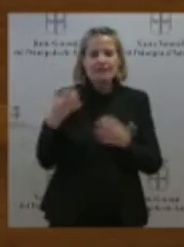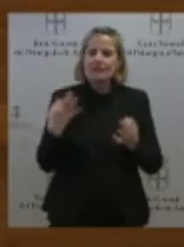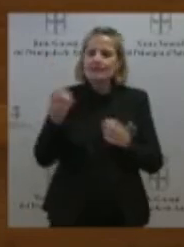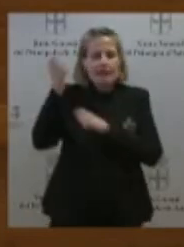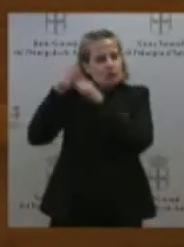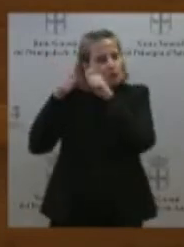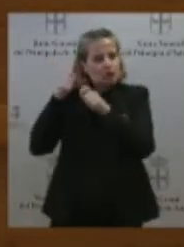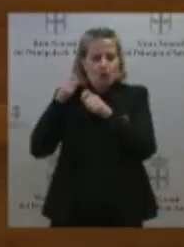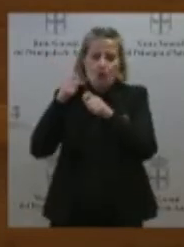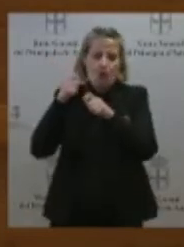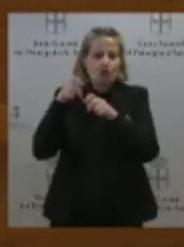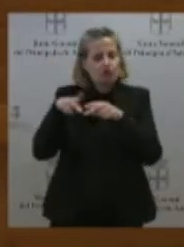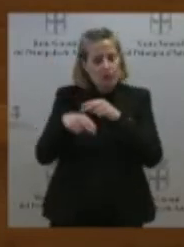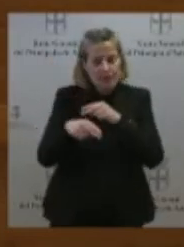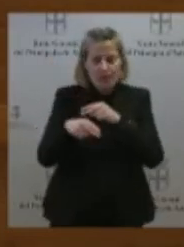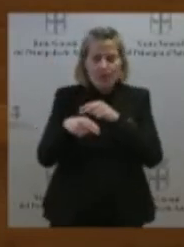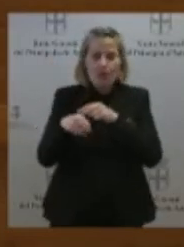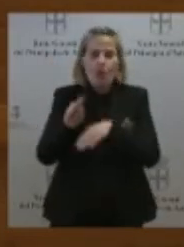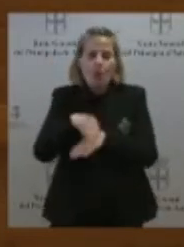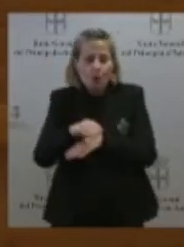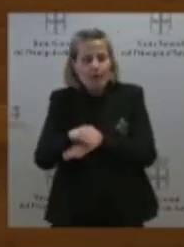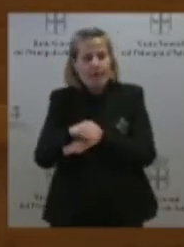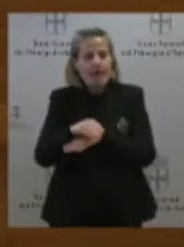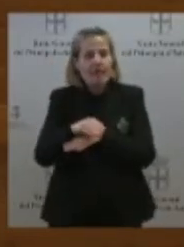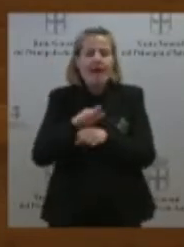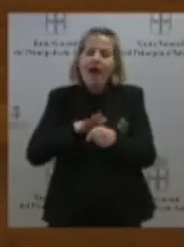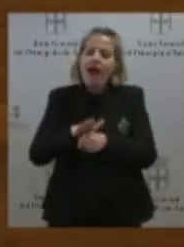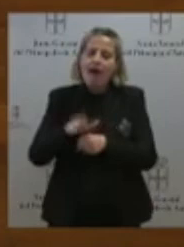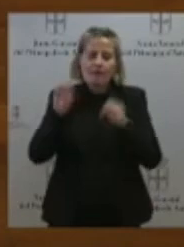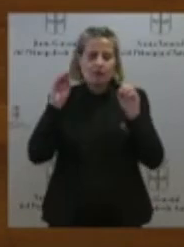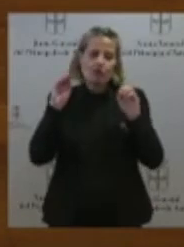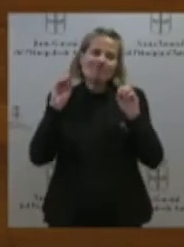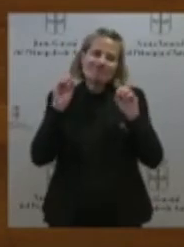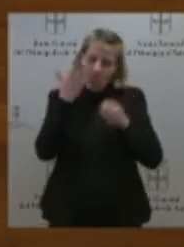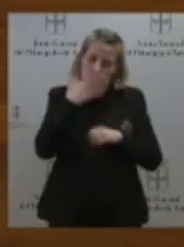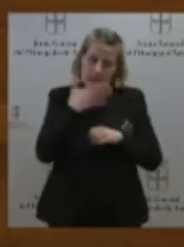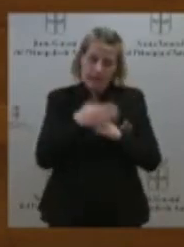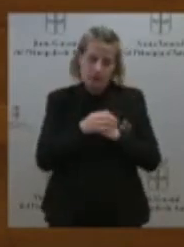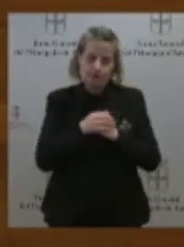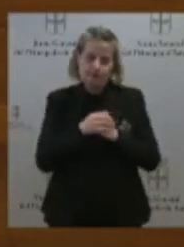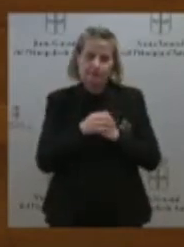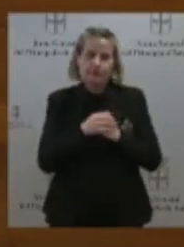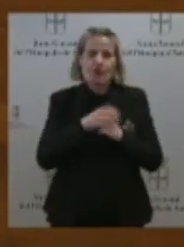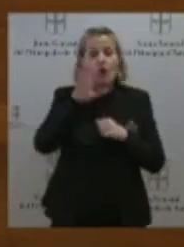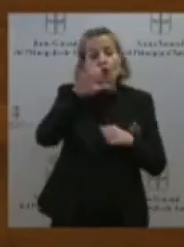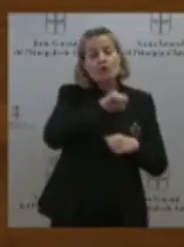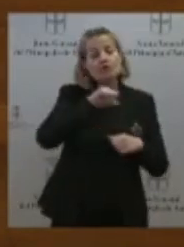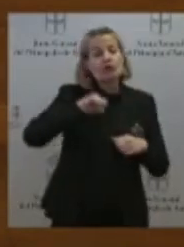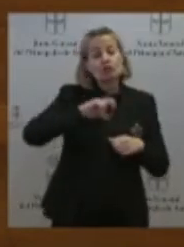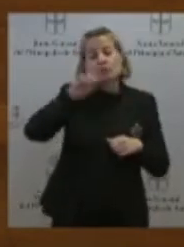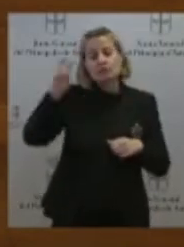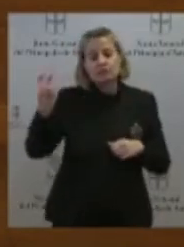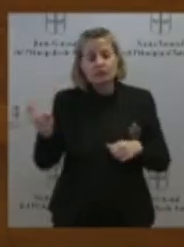La Comunidad Valenciana, Aragón, Castilla y León, Baleares, Galicia, Cataluña o Extremadura han aprobado protocolos para la prevención del suicidio